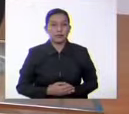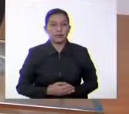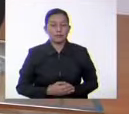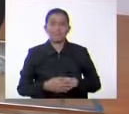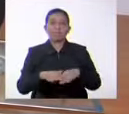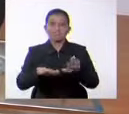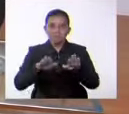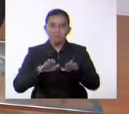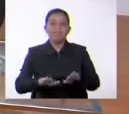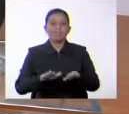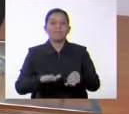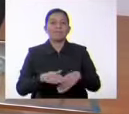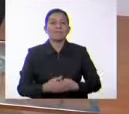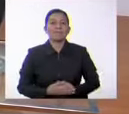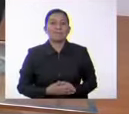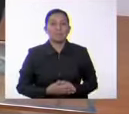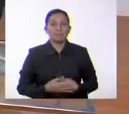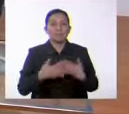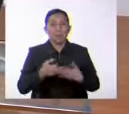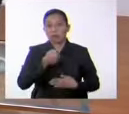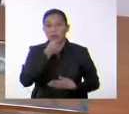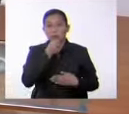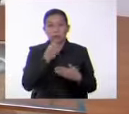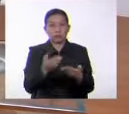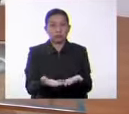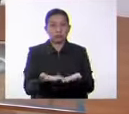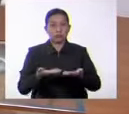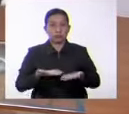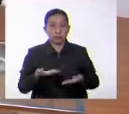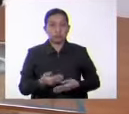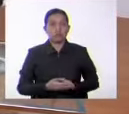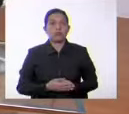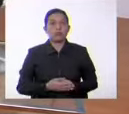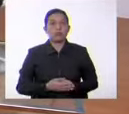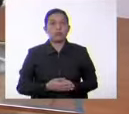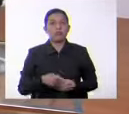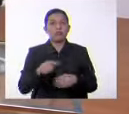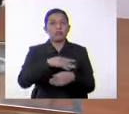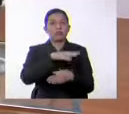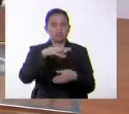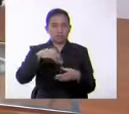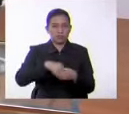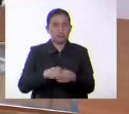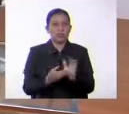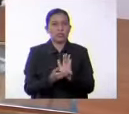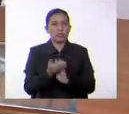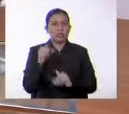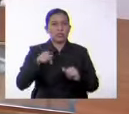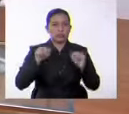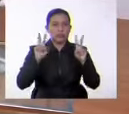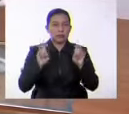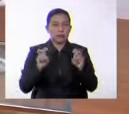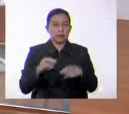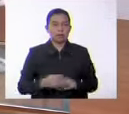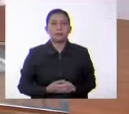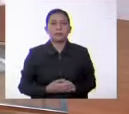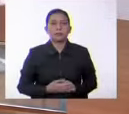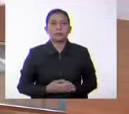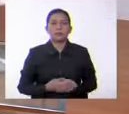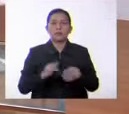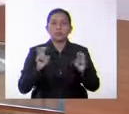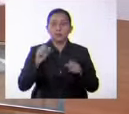Muchísimas gracias, Federico Paredes, por esa información que sin duda, complementa el desarrollo de esta temática. Y vamos a abordar y